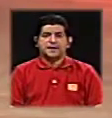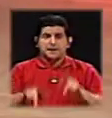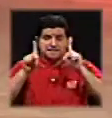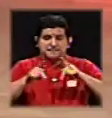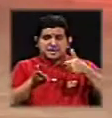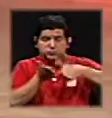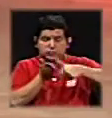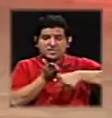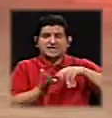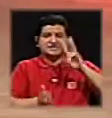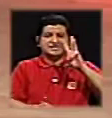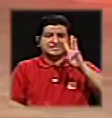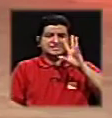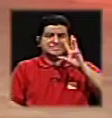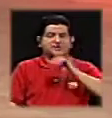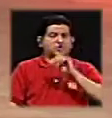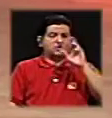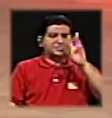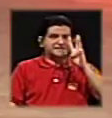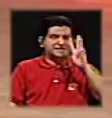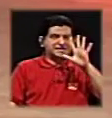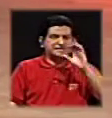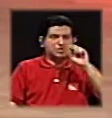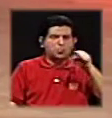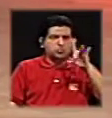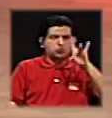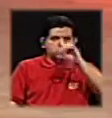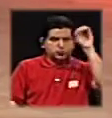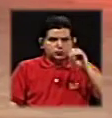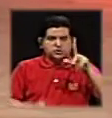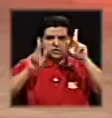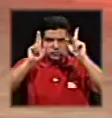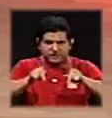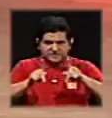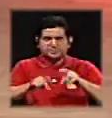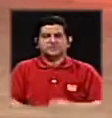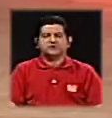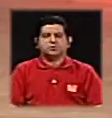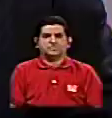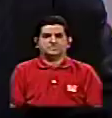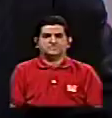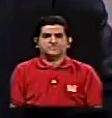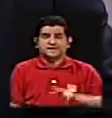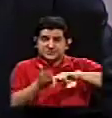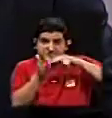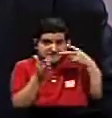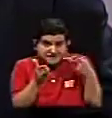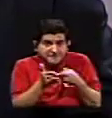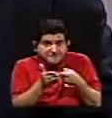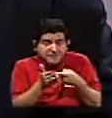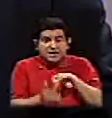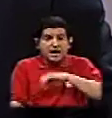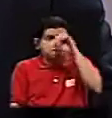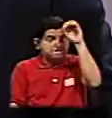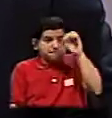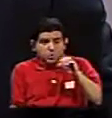el 65.8% de los electores, que es un